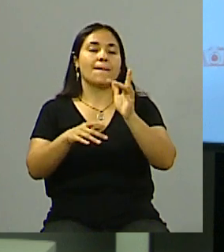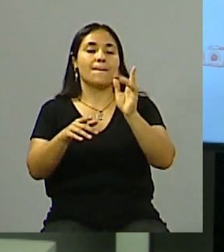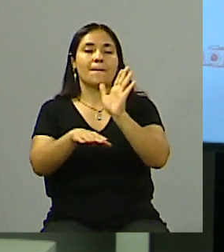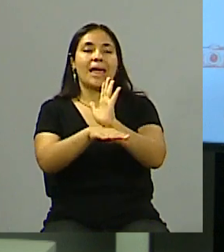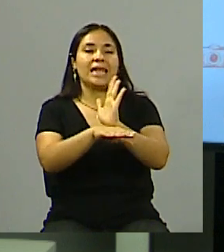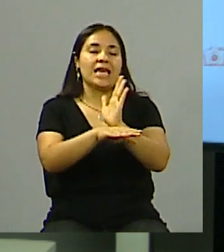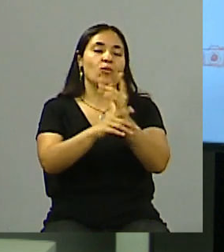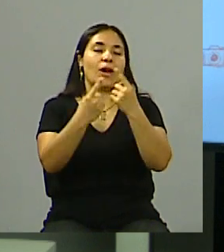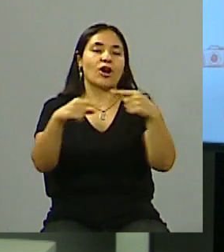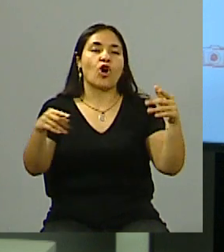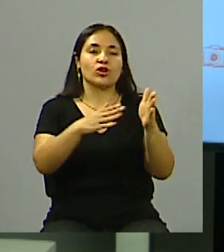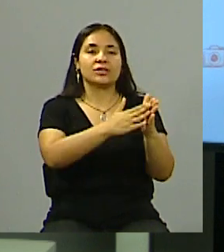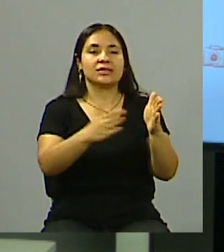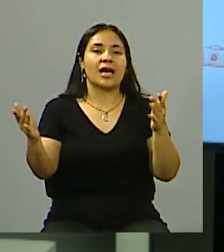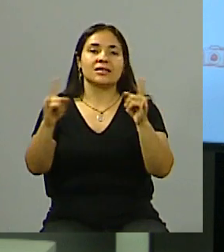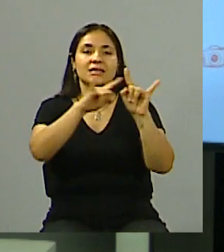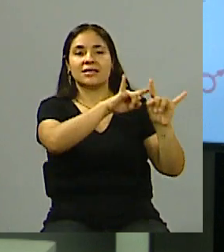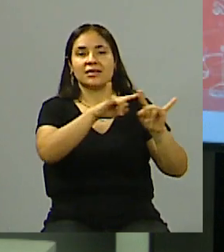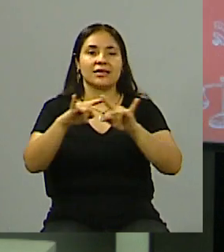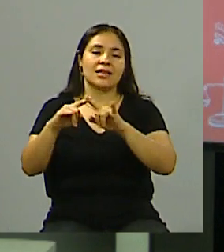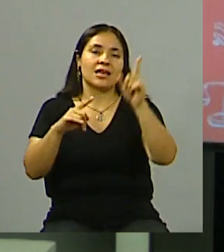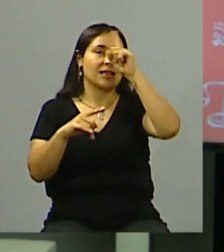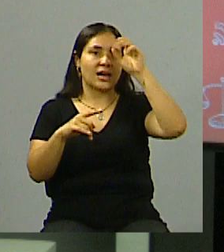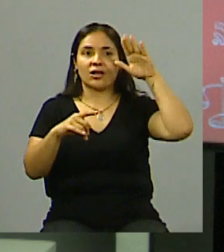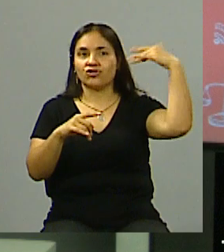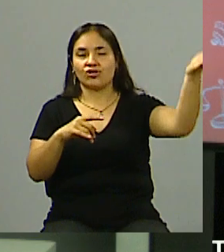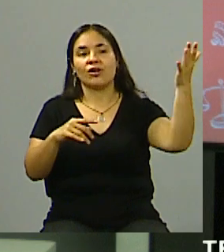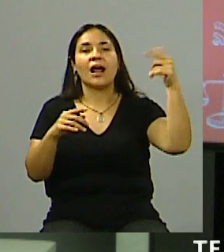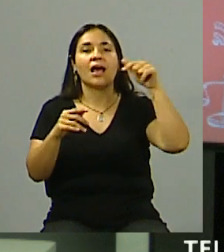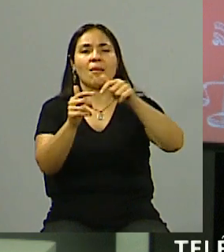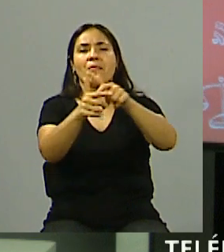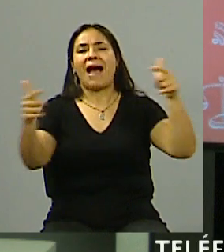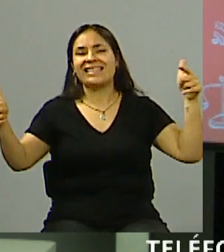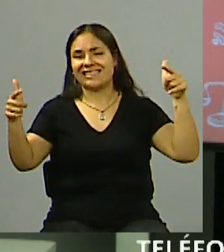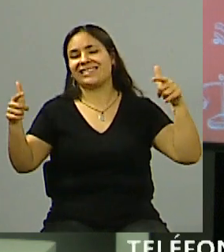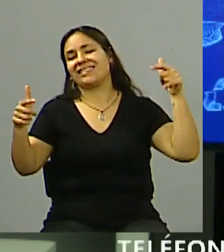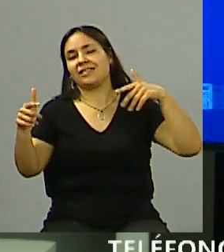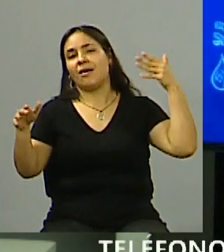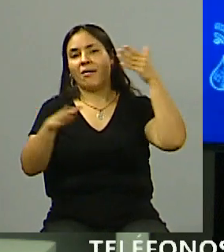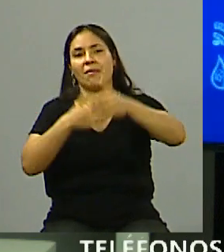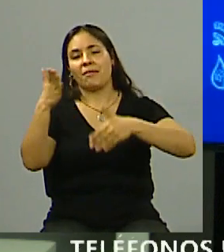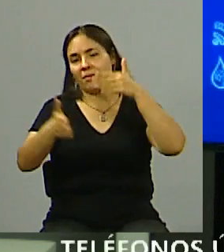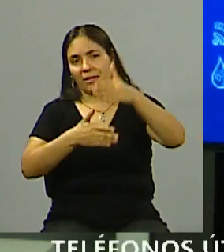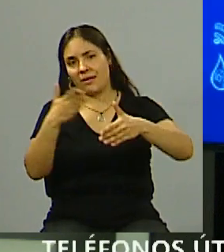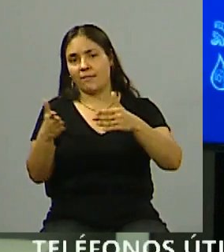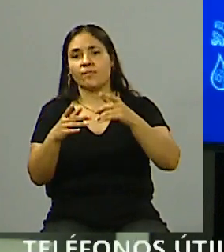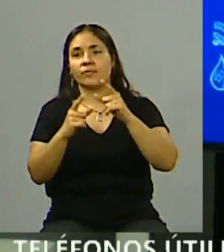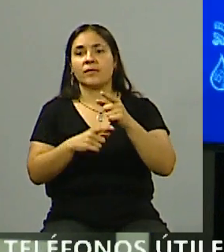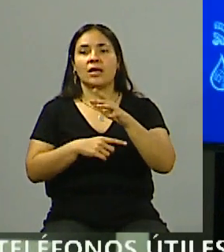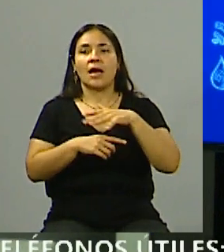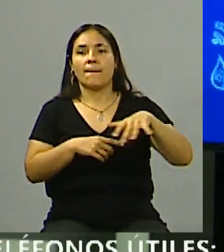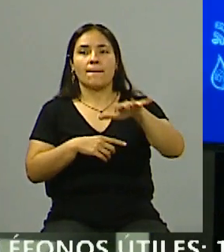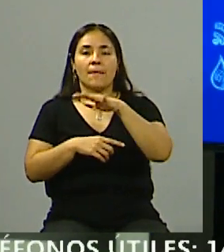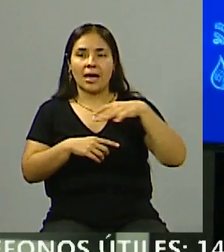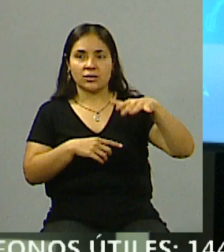contenidos audiovisuales que son transnacionales y que tienen muchísimo impacto también en nuestros